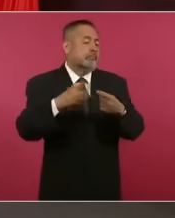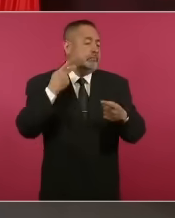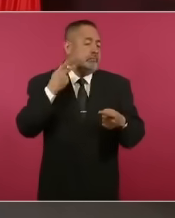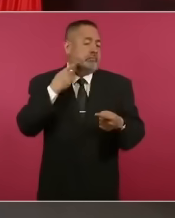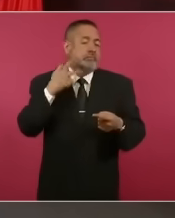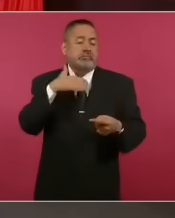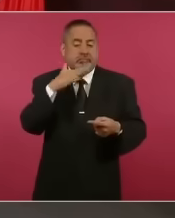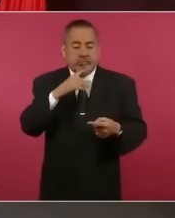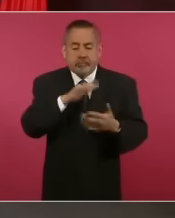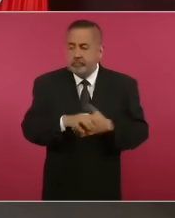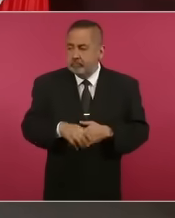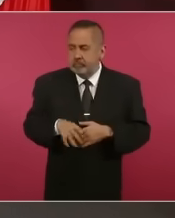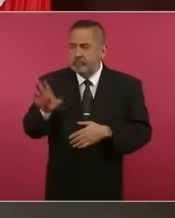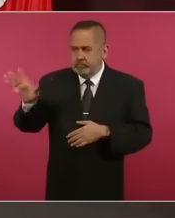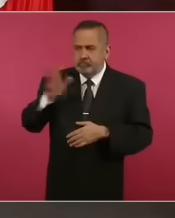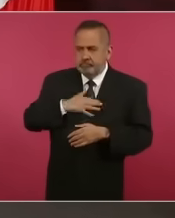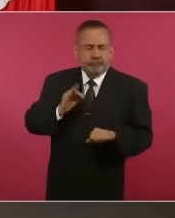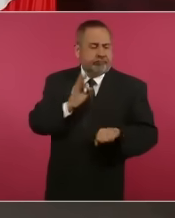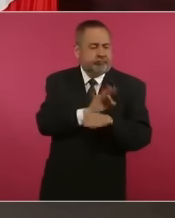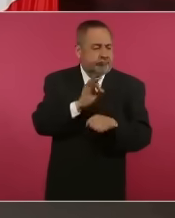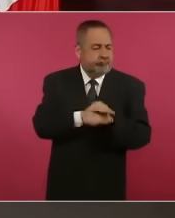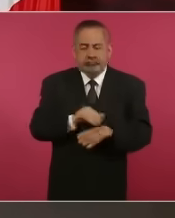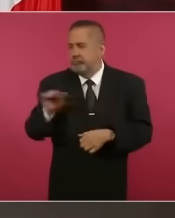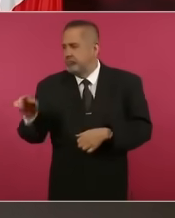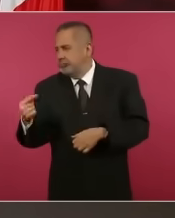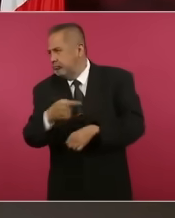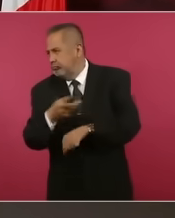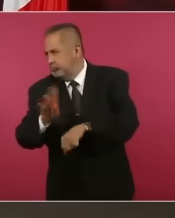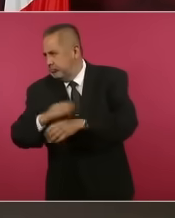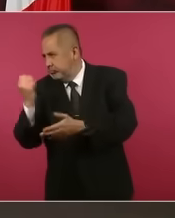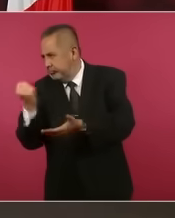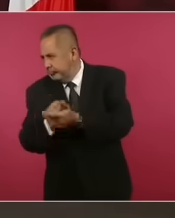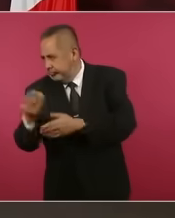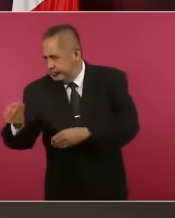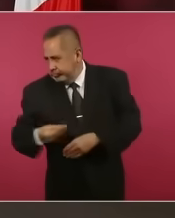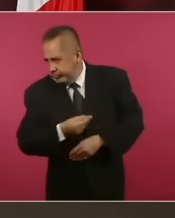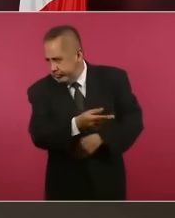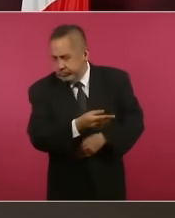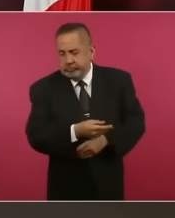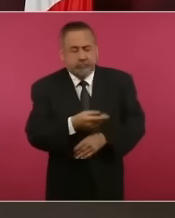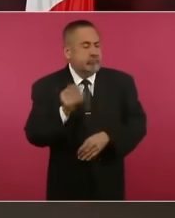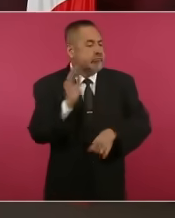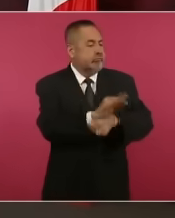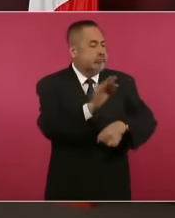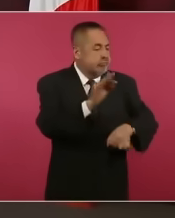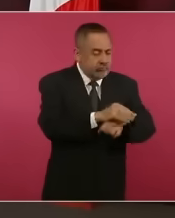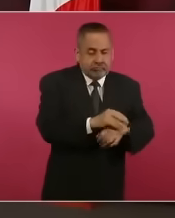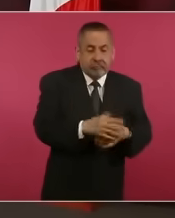corruptos, de traficantes de influencia, también vinculados a medios de manipulación.